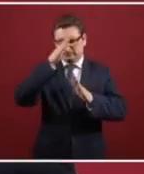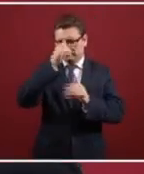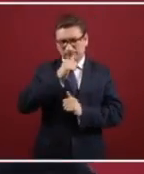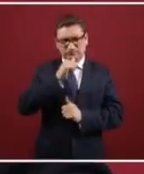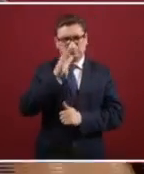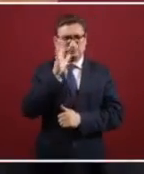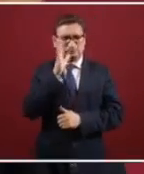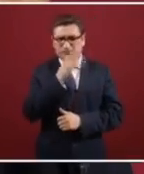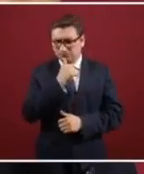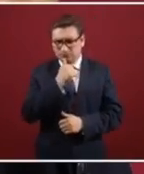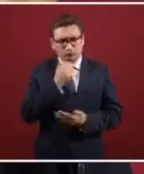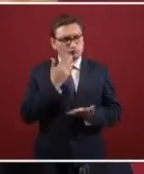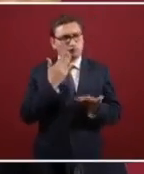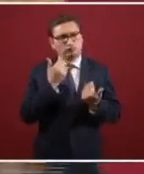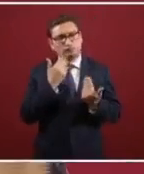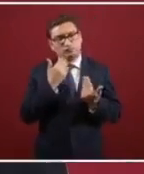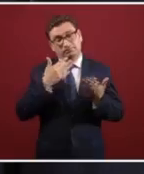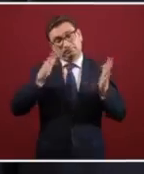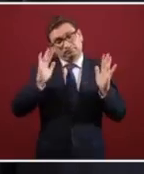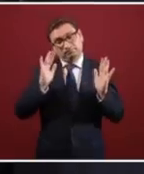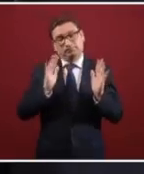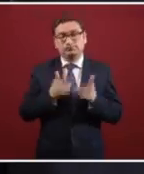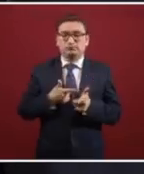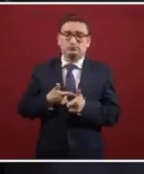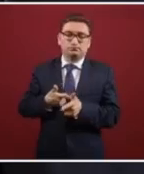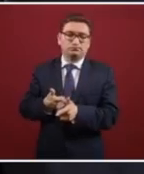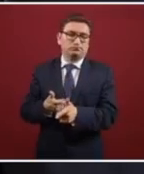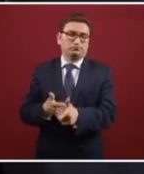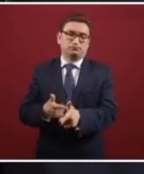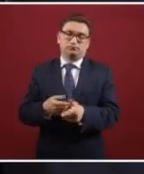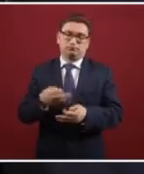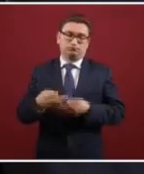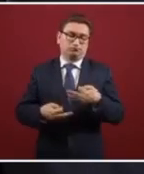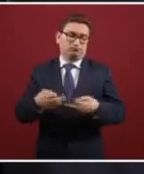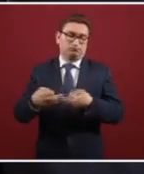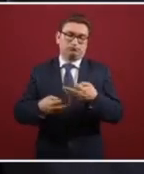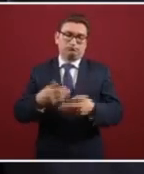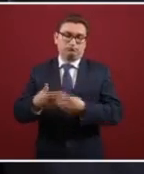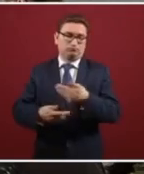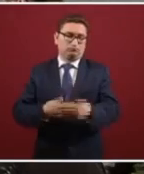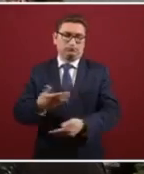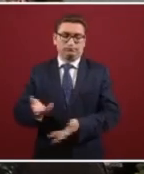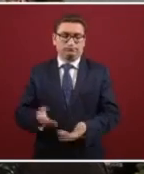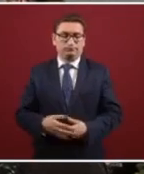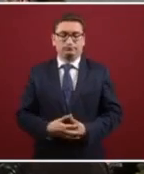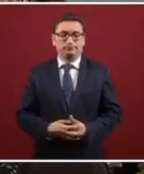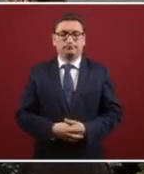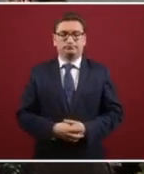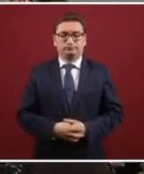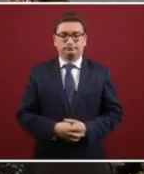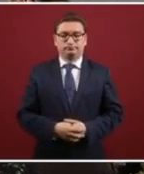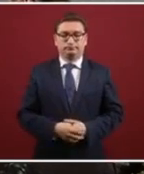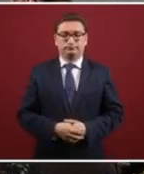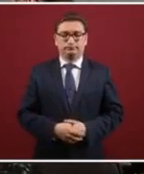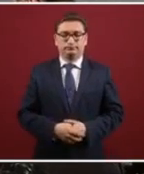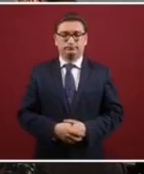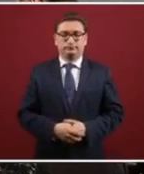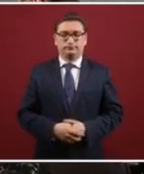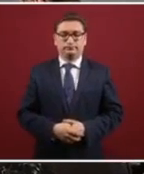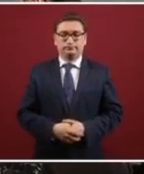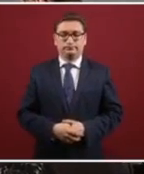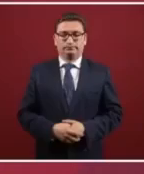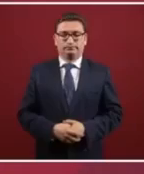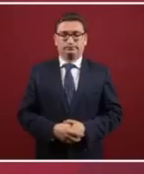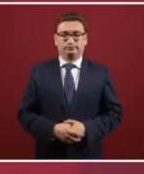entonces se continúa con el proceso legal. Indicó que los contratos implican un monto de cerca de 80